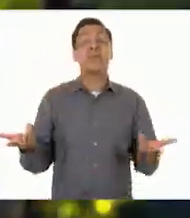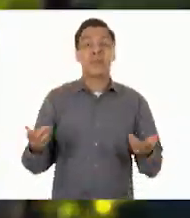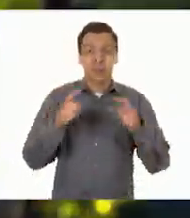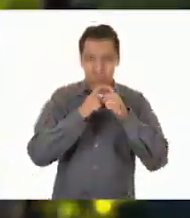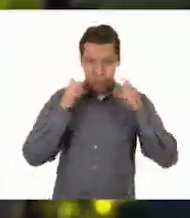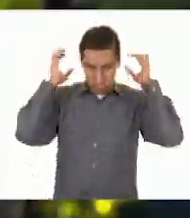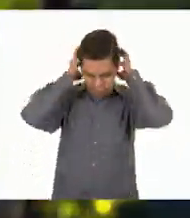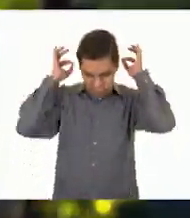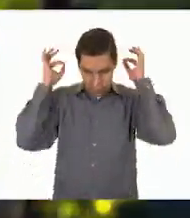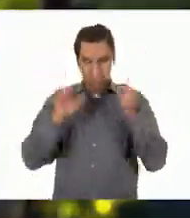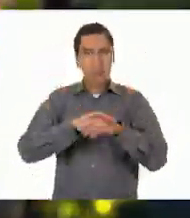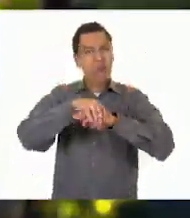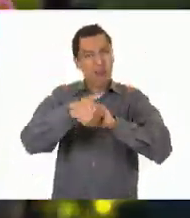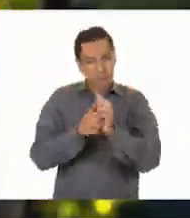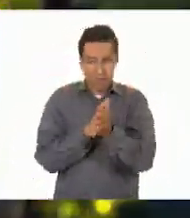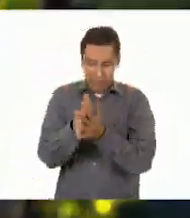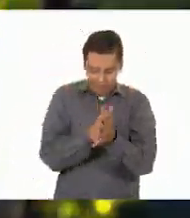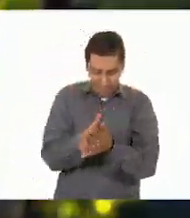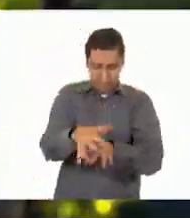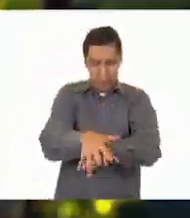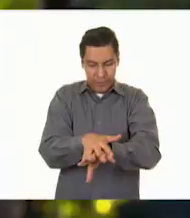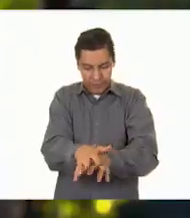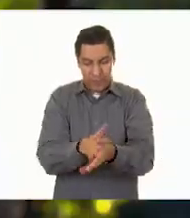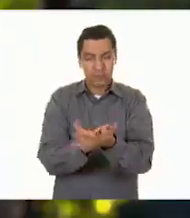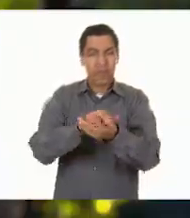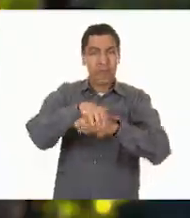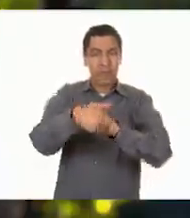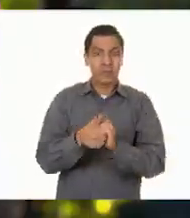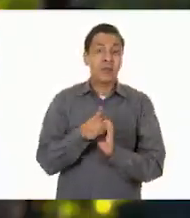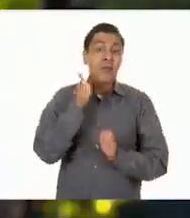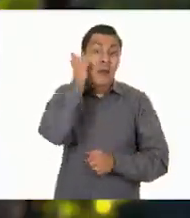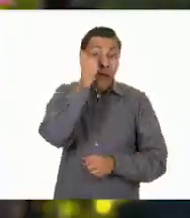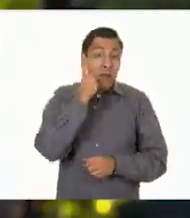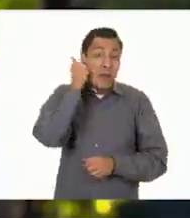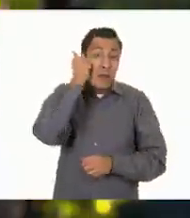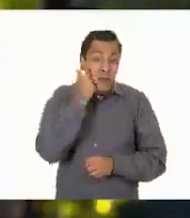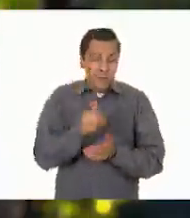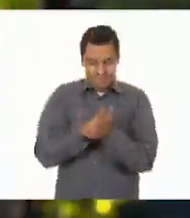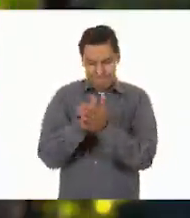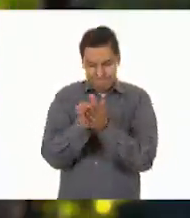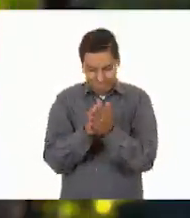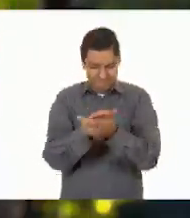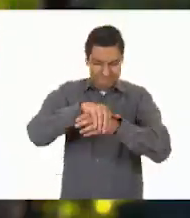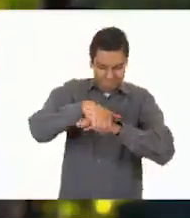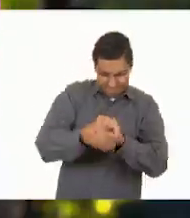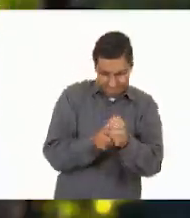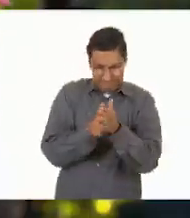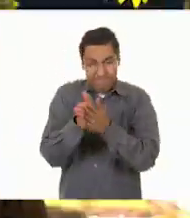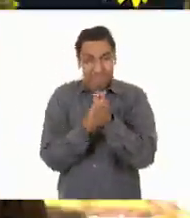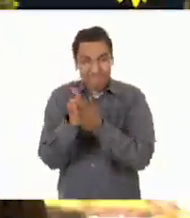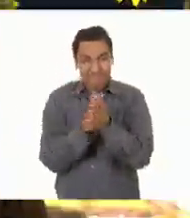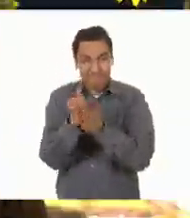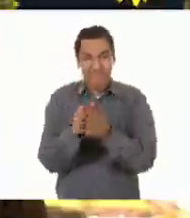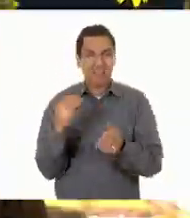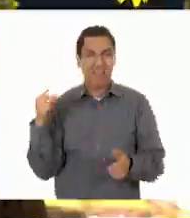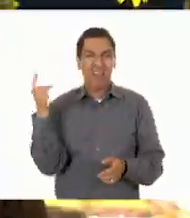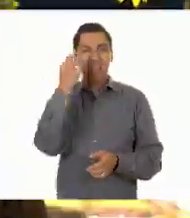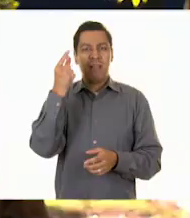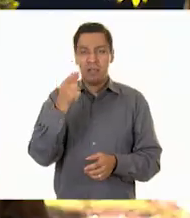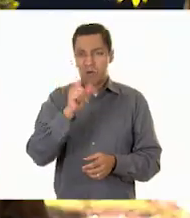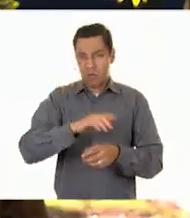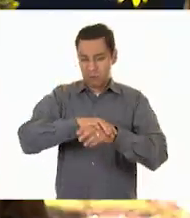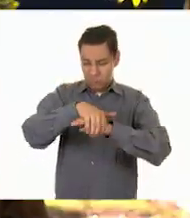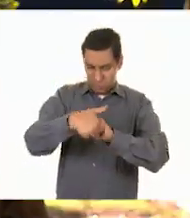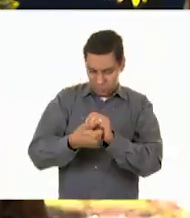lava tus manos frecuentemente con agua y con jabón por lo menos durante 20 segundos ahora es